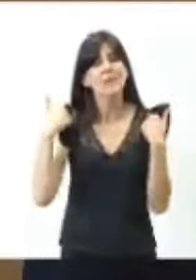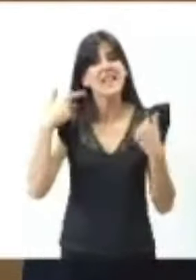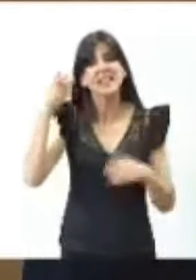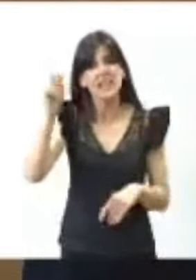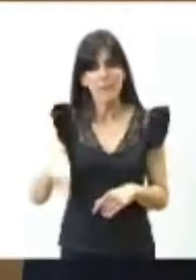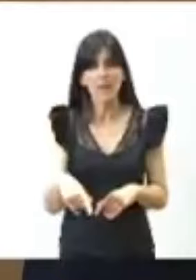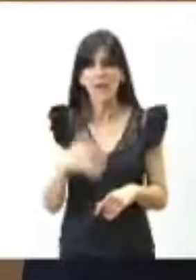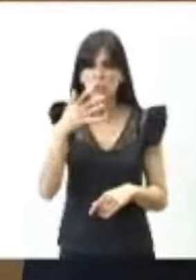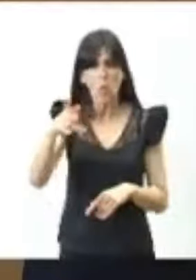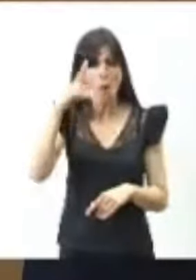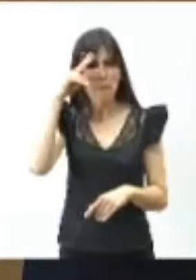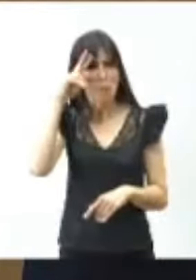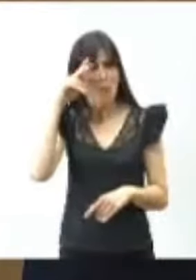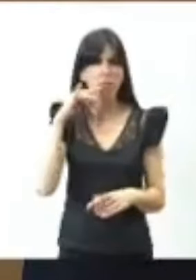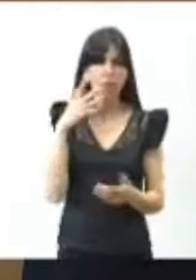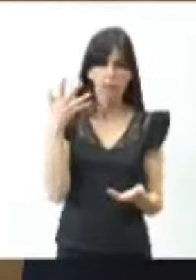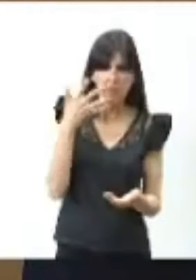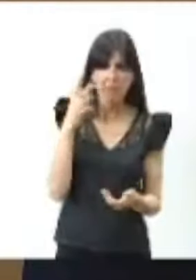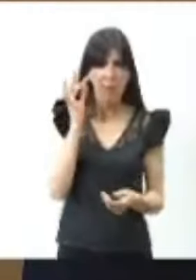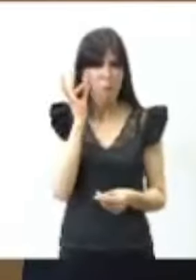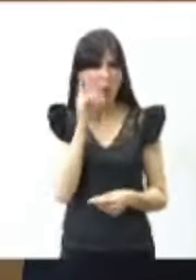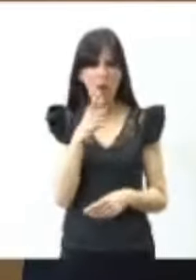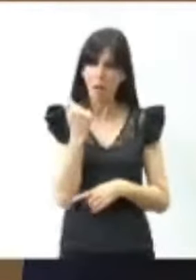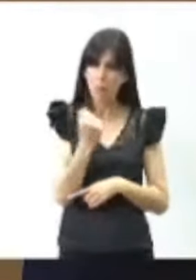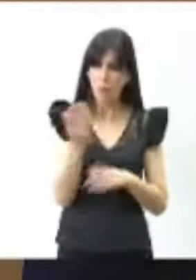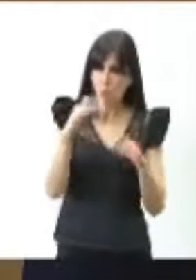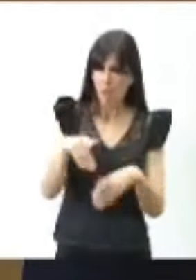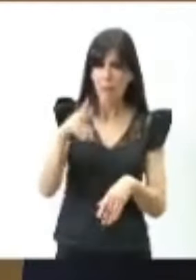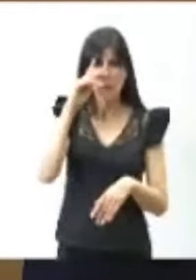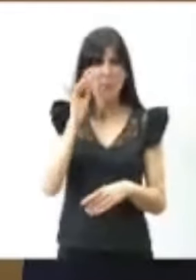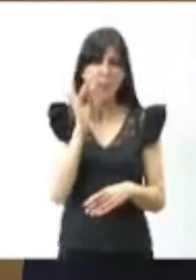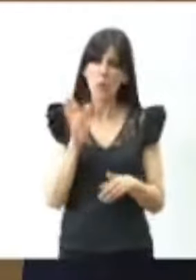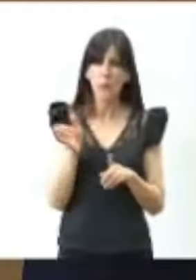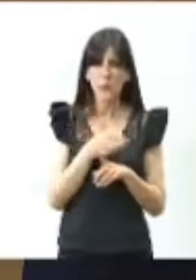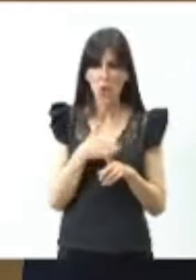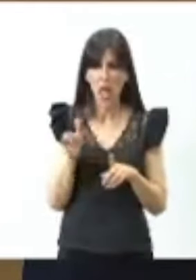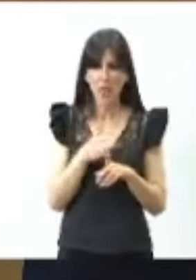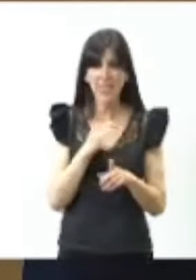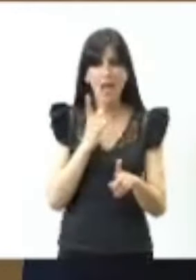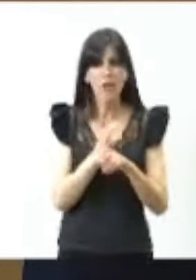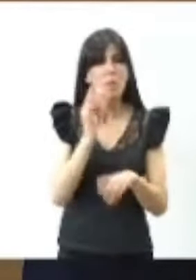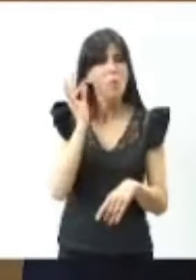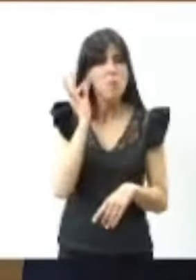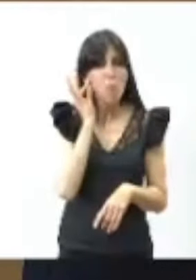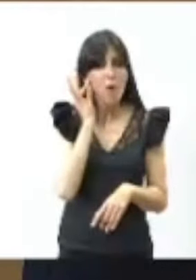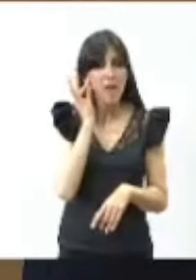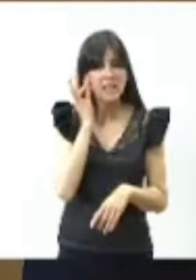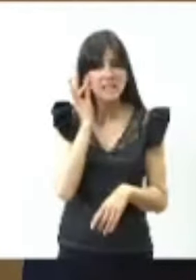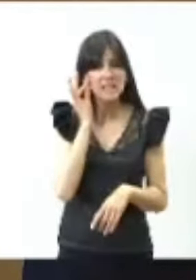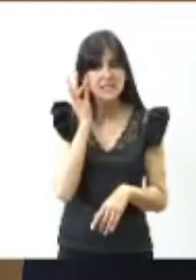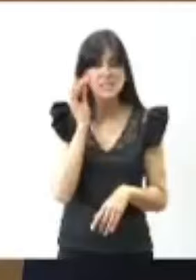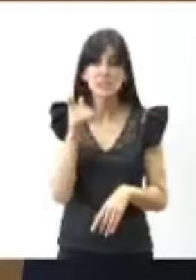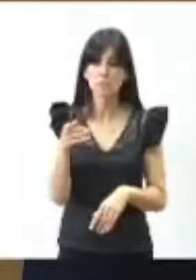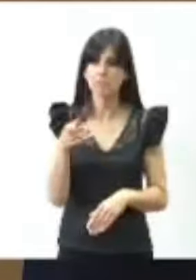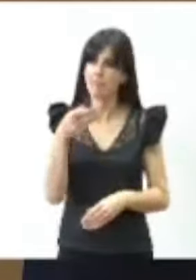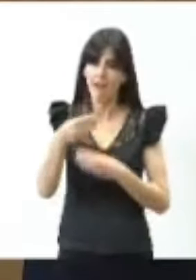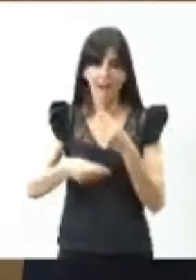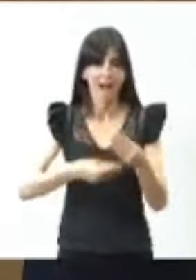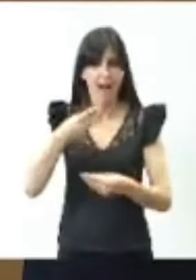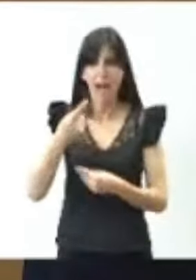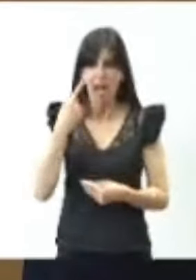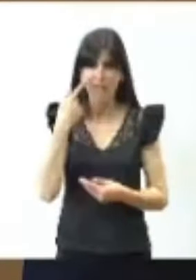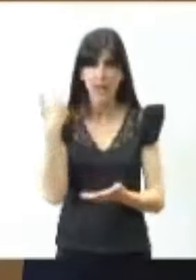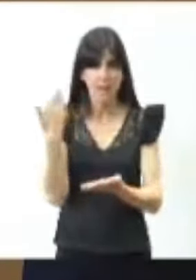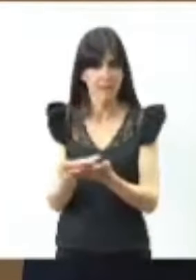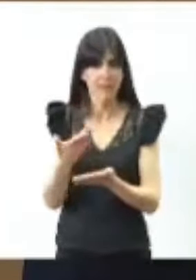Si tanto le preocupa y dice que está preocupada por la violencia contra las mujeres, haga lo posible para